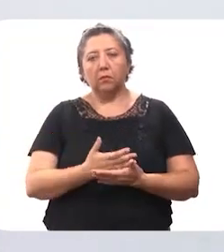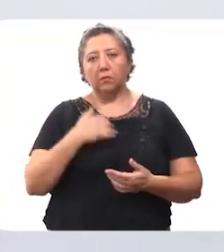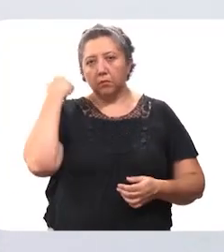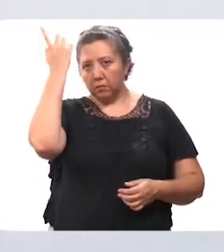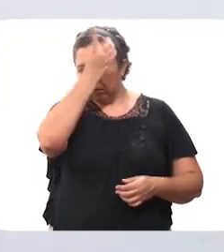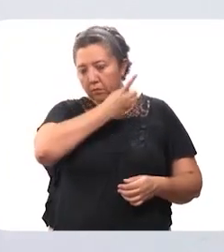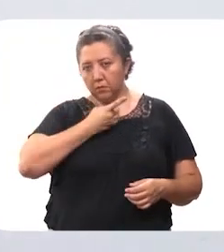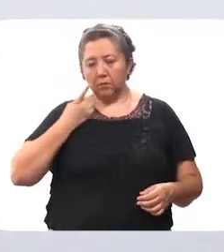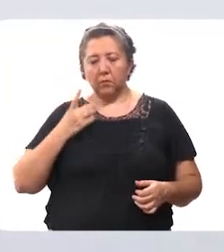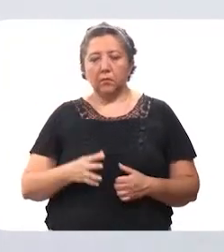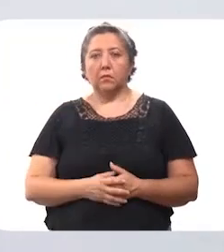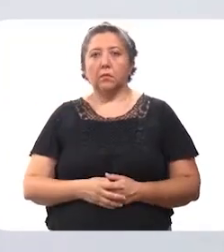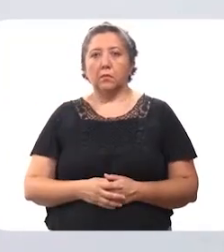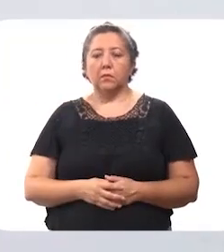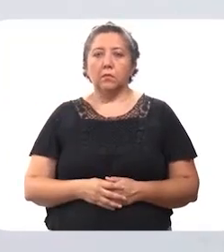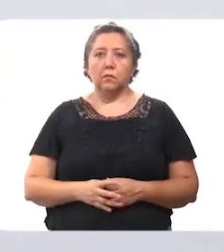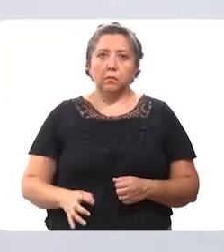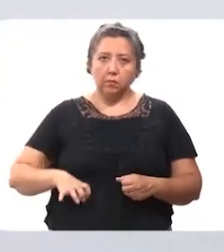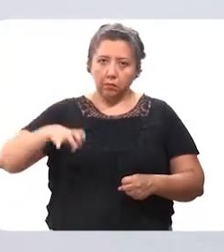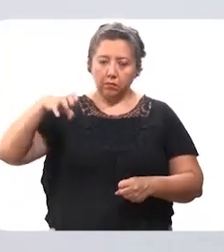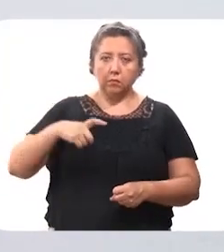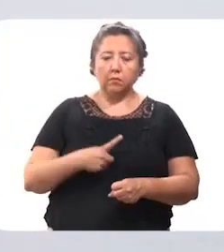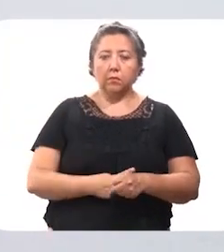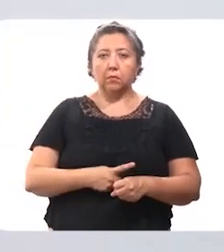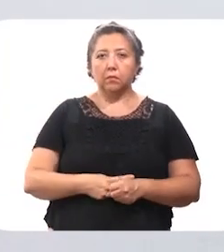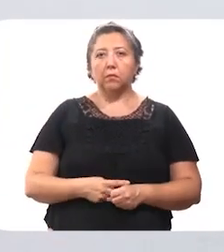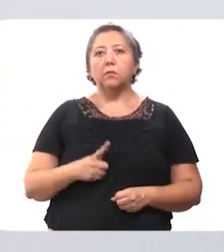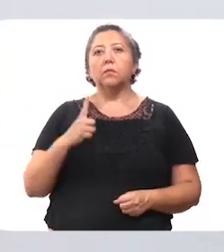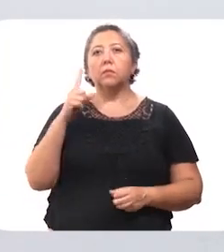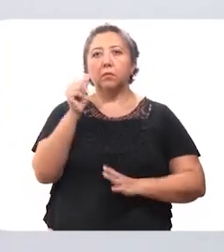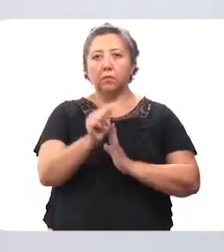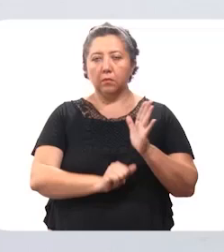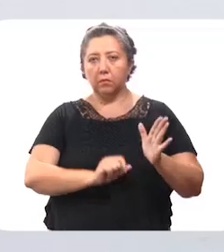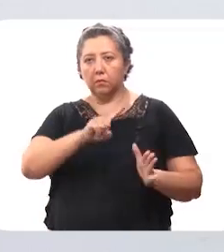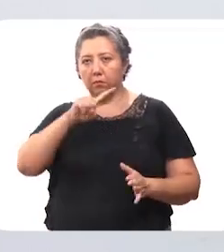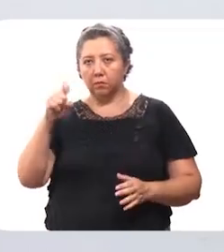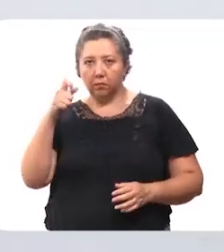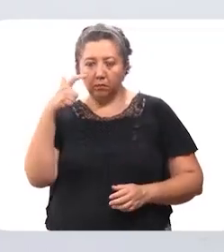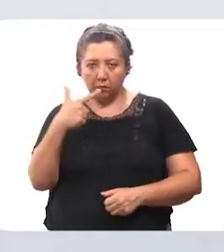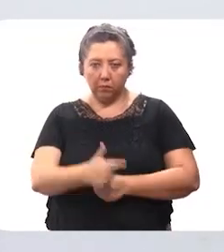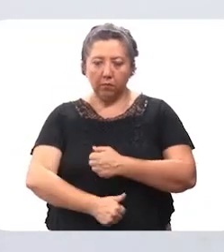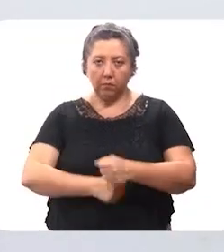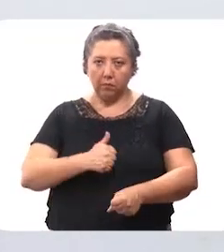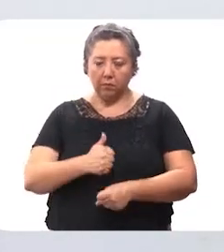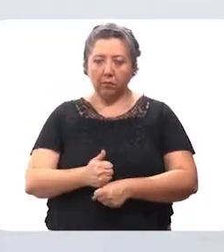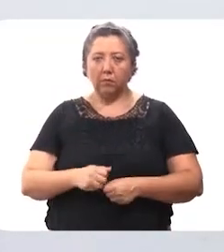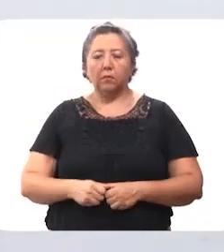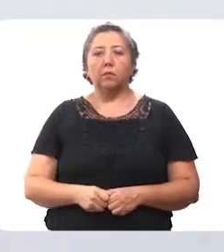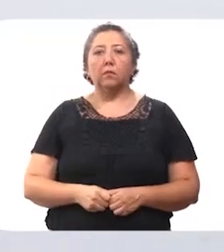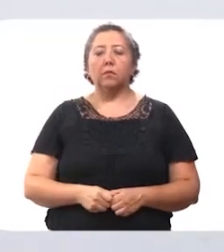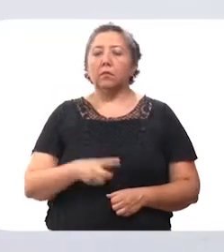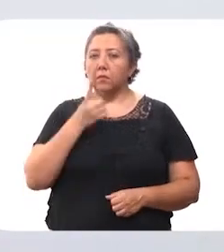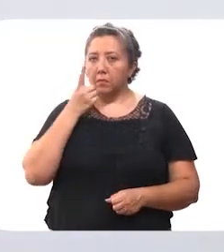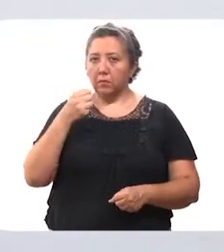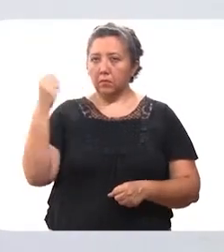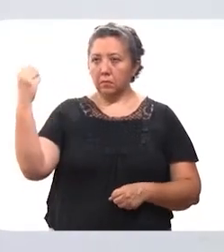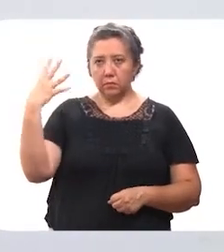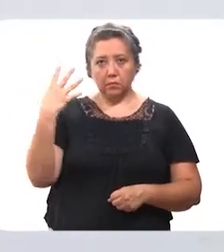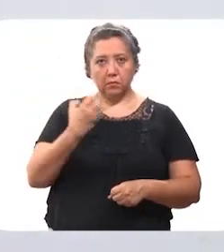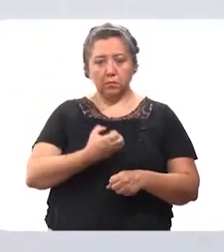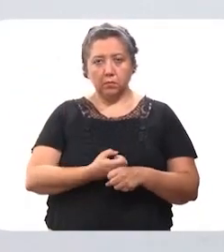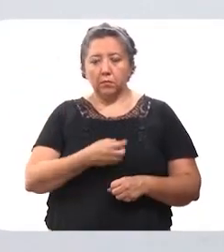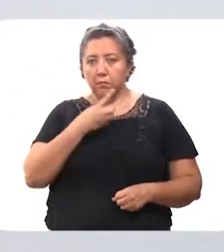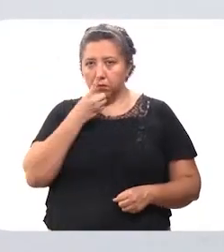espera de diagnóstico. El rango de edad de los casos es de 1 mes a 107 años. Los indicadores semanales